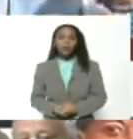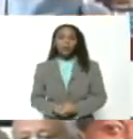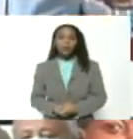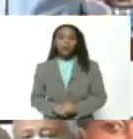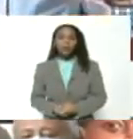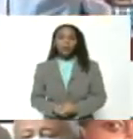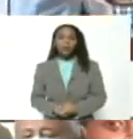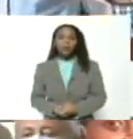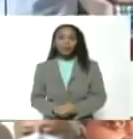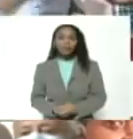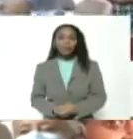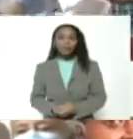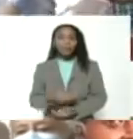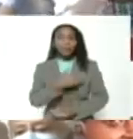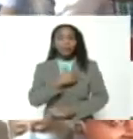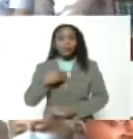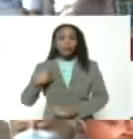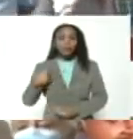Quiero,